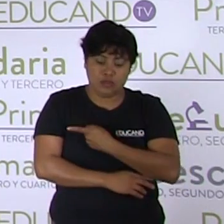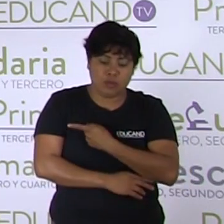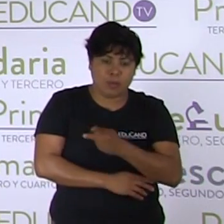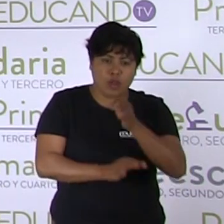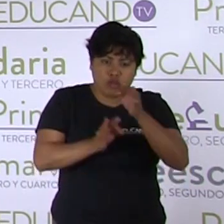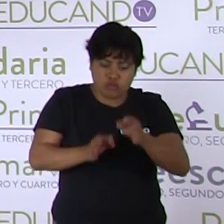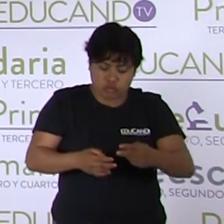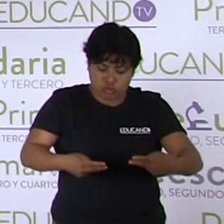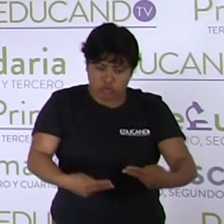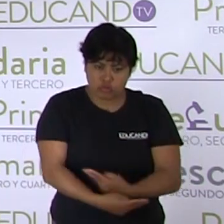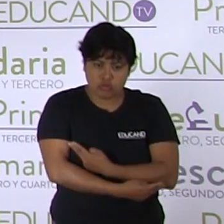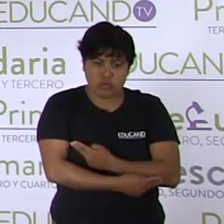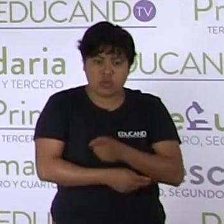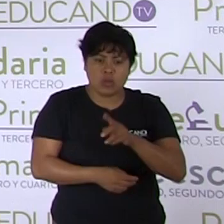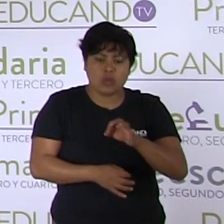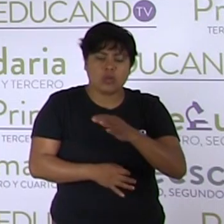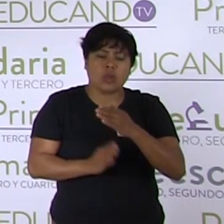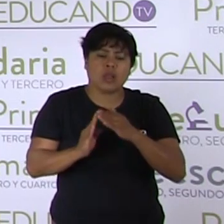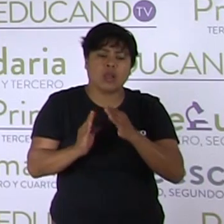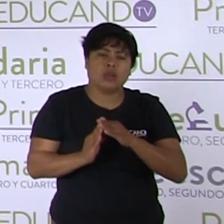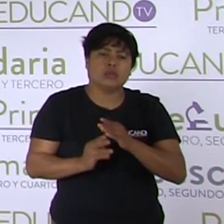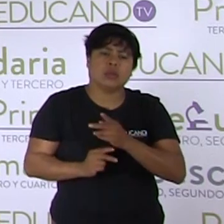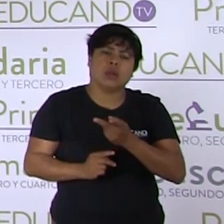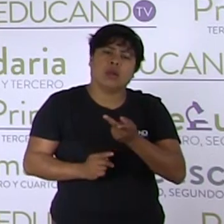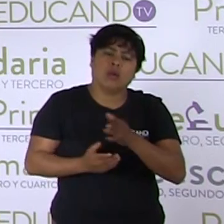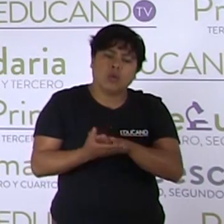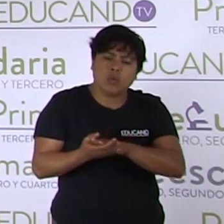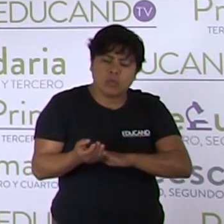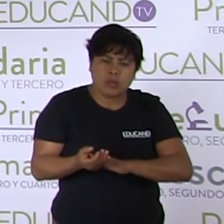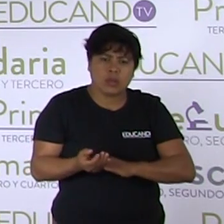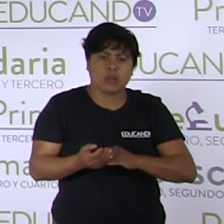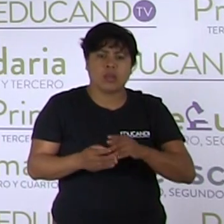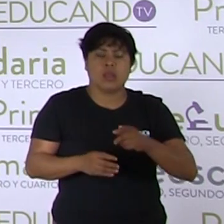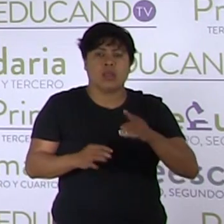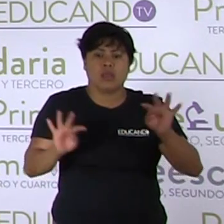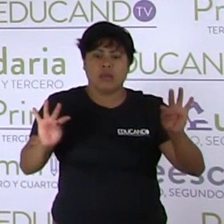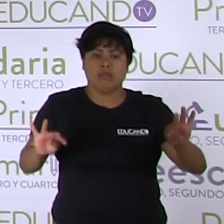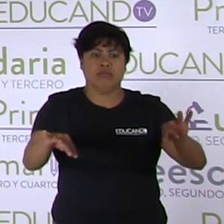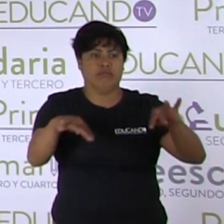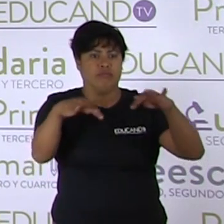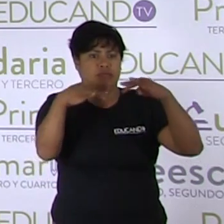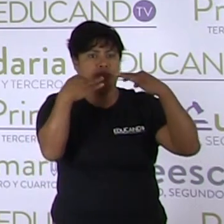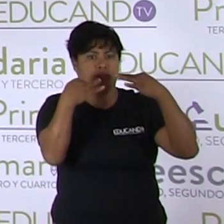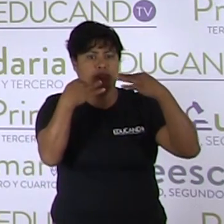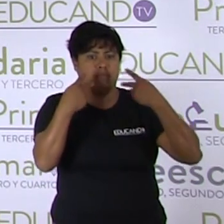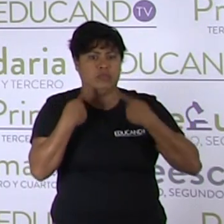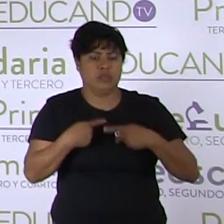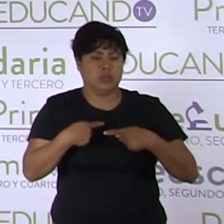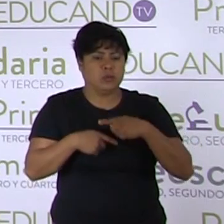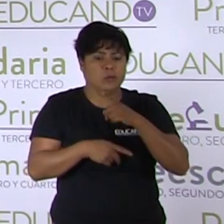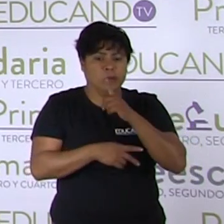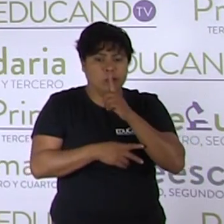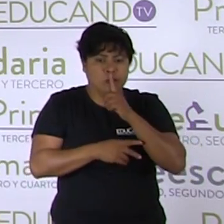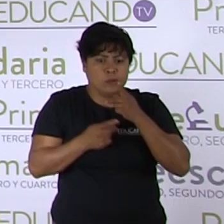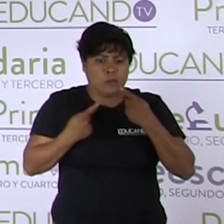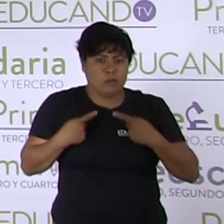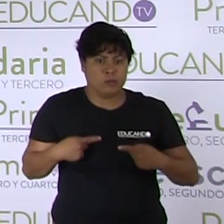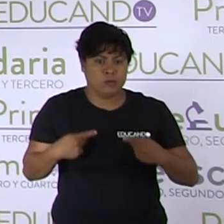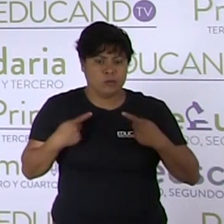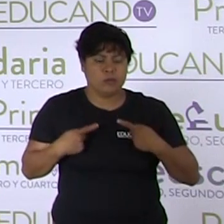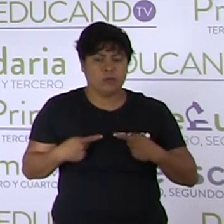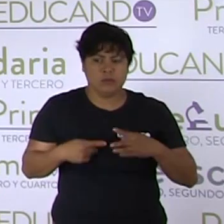origen, en la humilde y despojada querencia, ante la mirada atónita y el silencio compacto de los